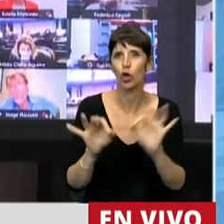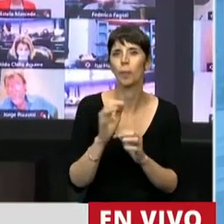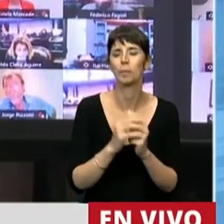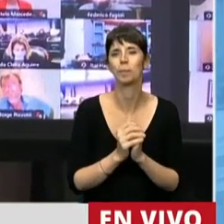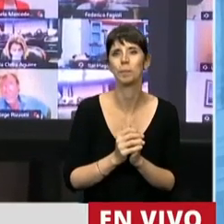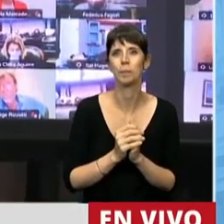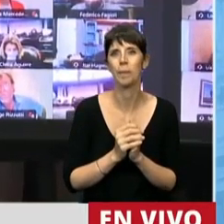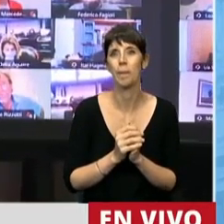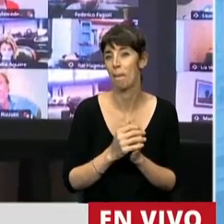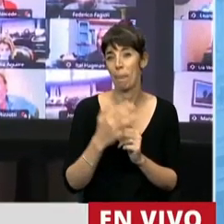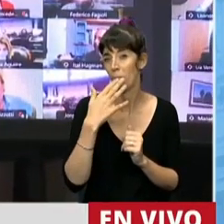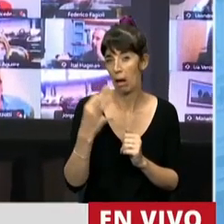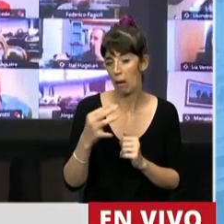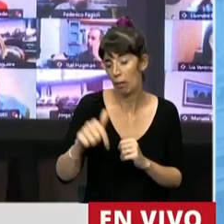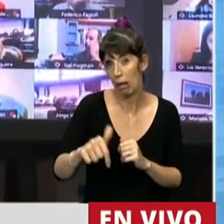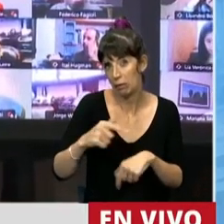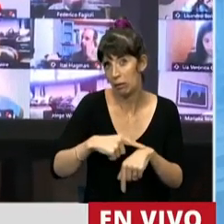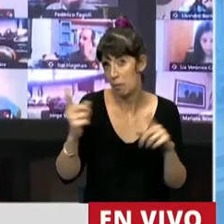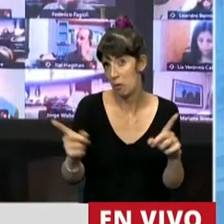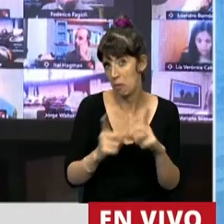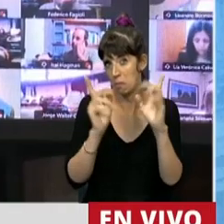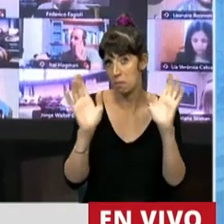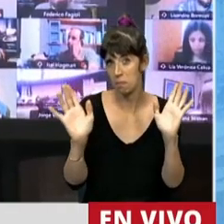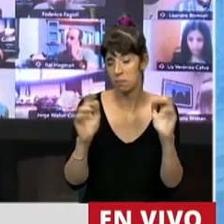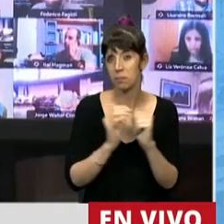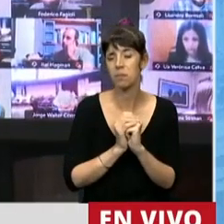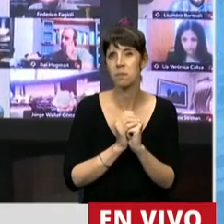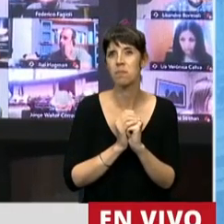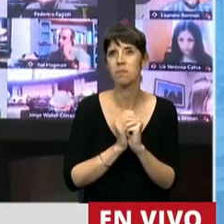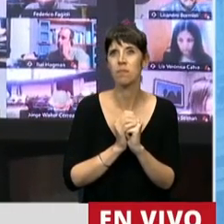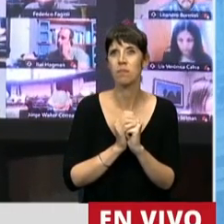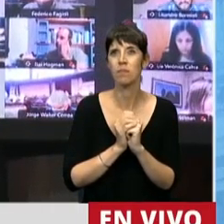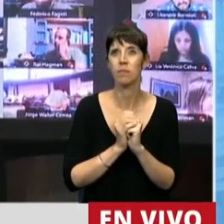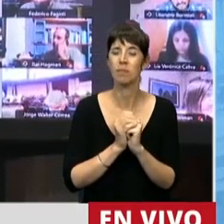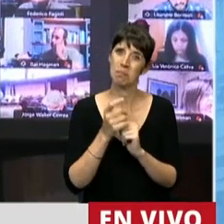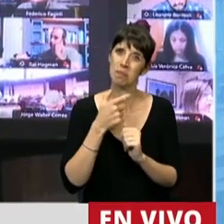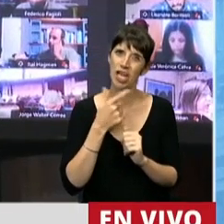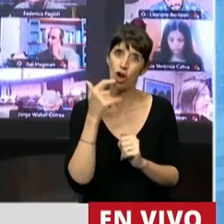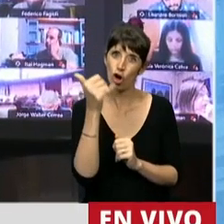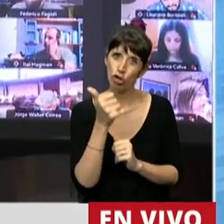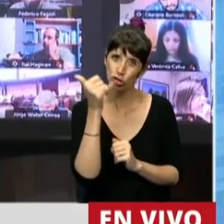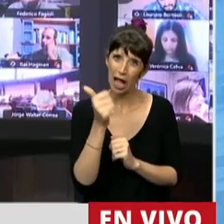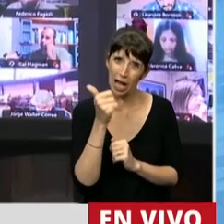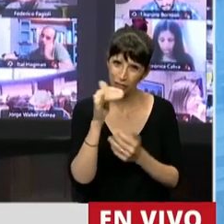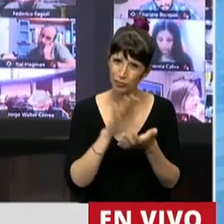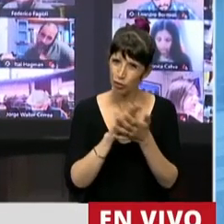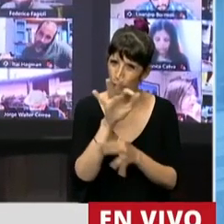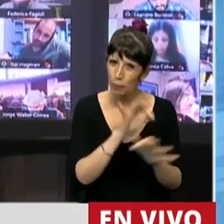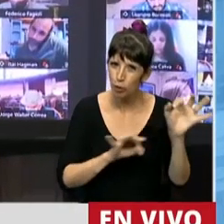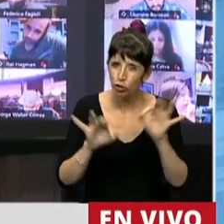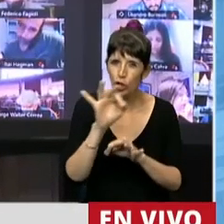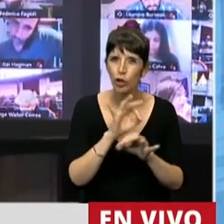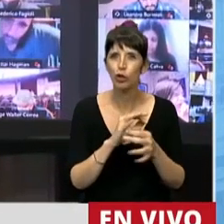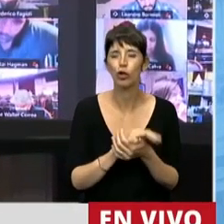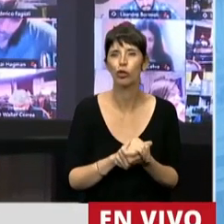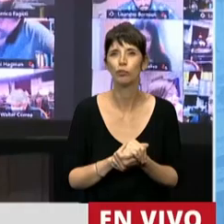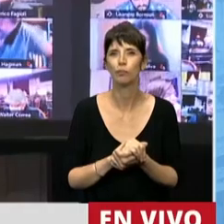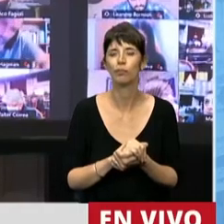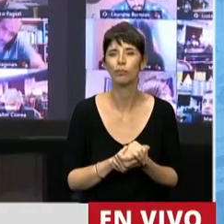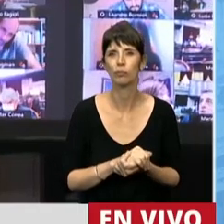queda en muy breve tiempo poder hacer una descripción de este proyecto.